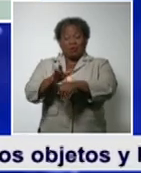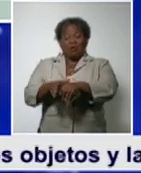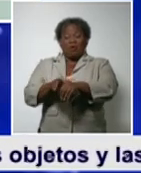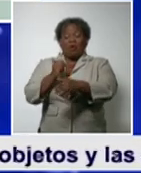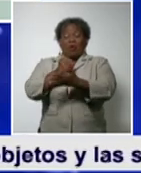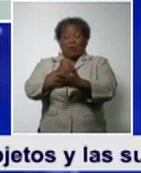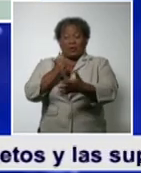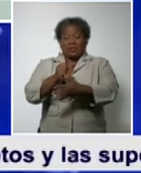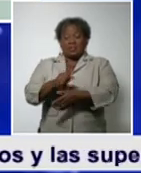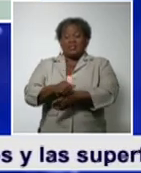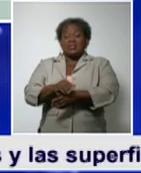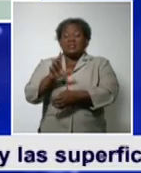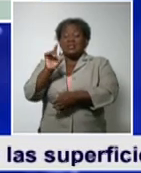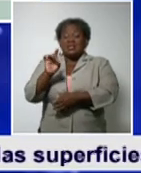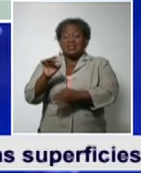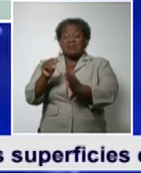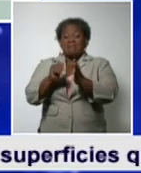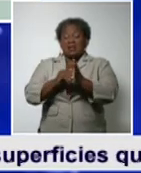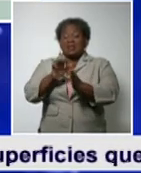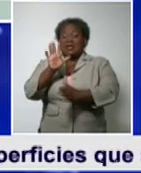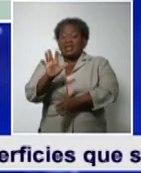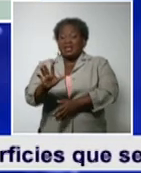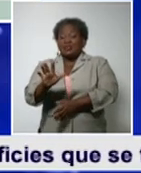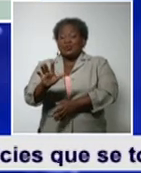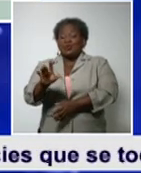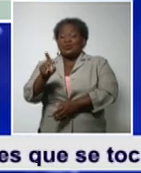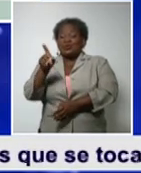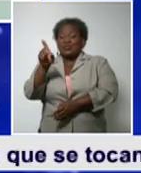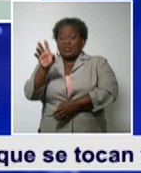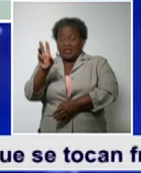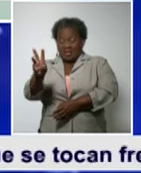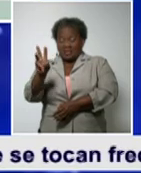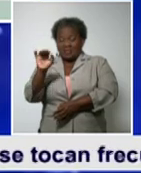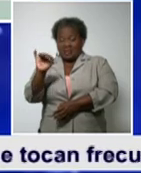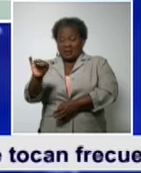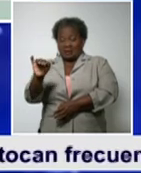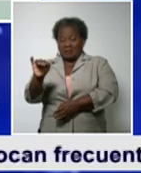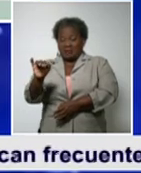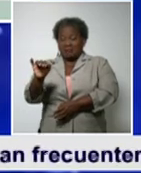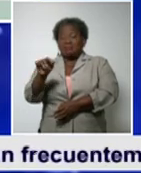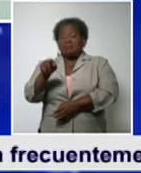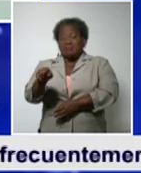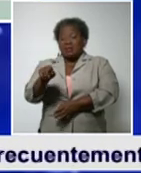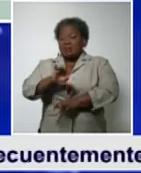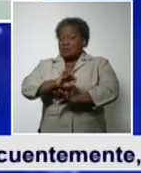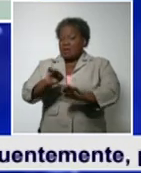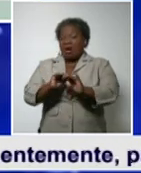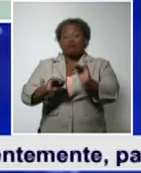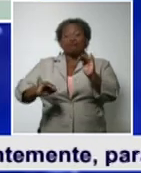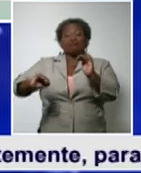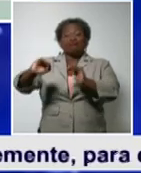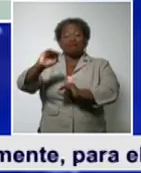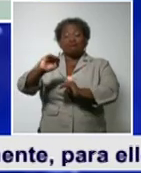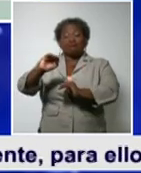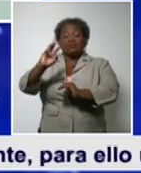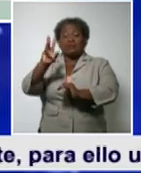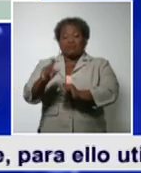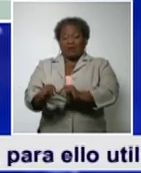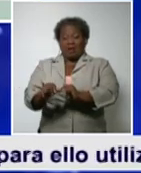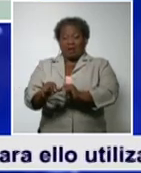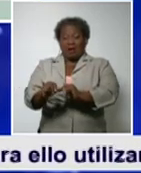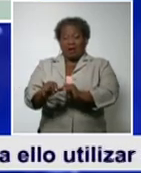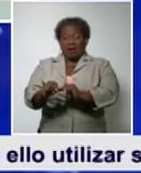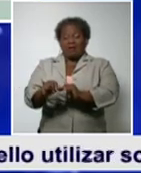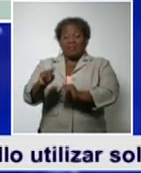15.536. Por lo tanto, ya superamos esta cifra en los primeros 20 días del mes de febrero.